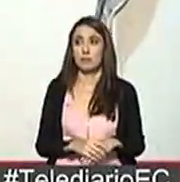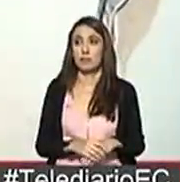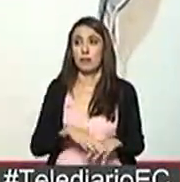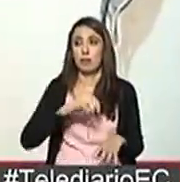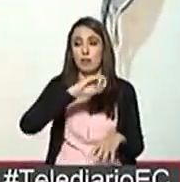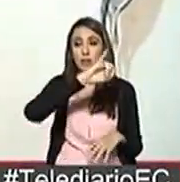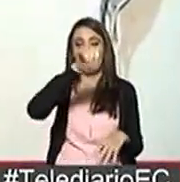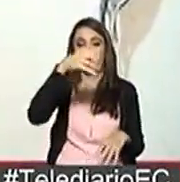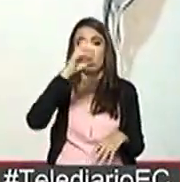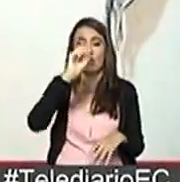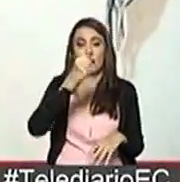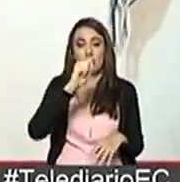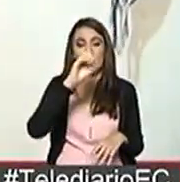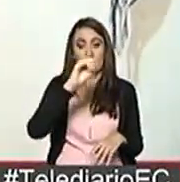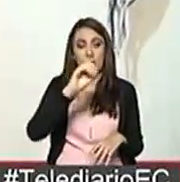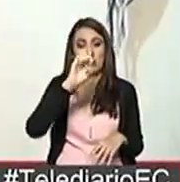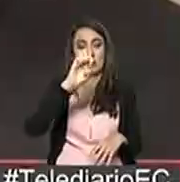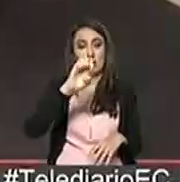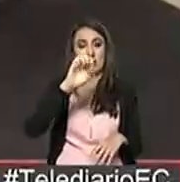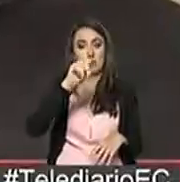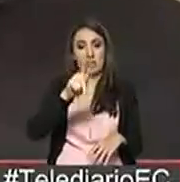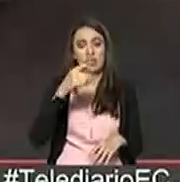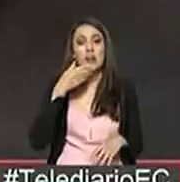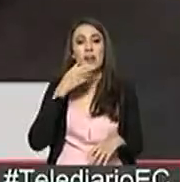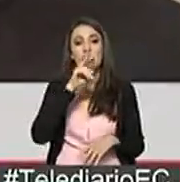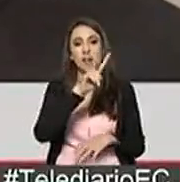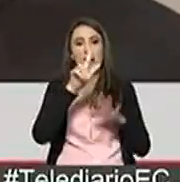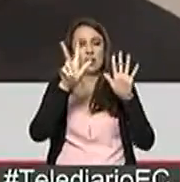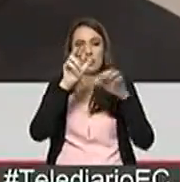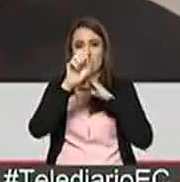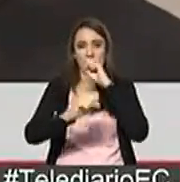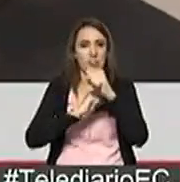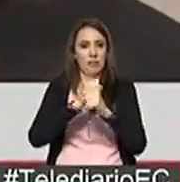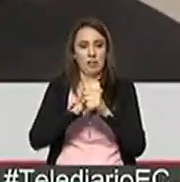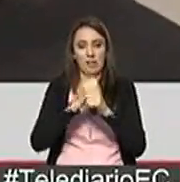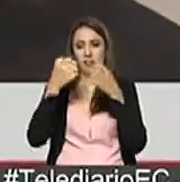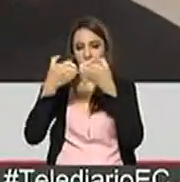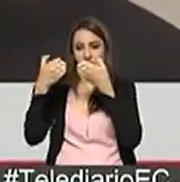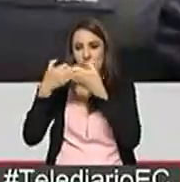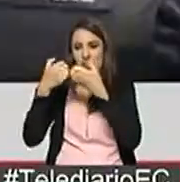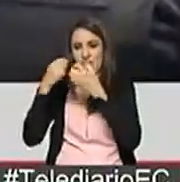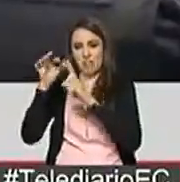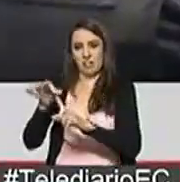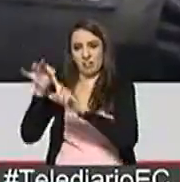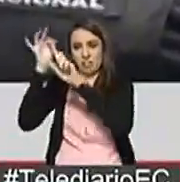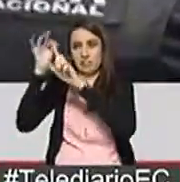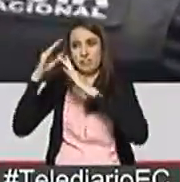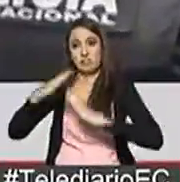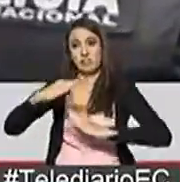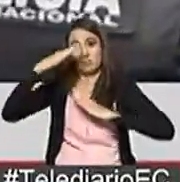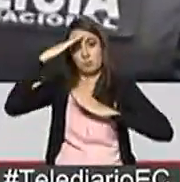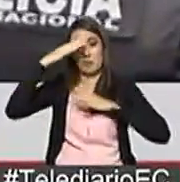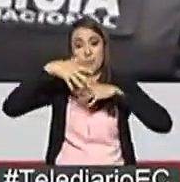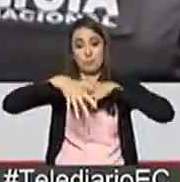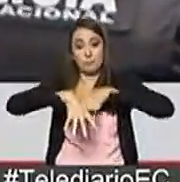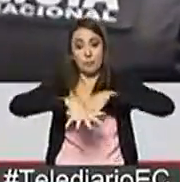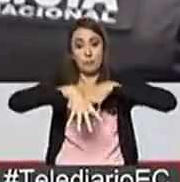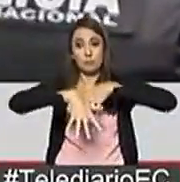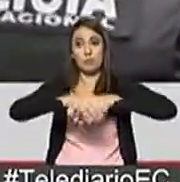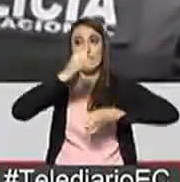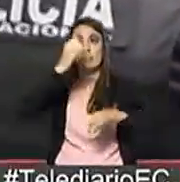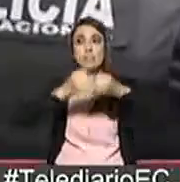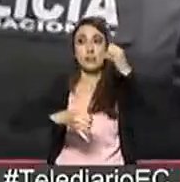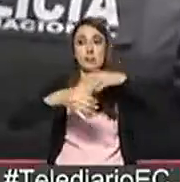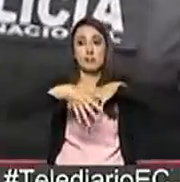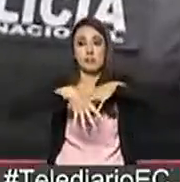Josep Proaño tiene 28 años de edad. Es miembro del Grupo de Operaciones Especiales de la Policía. Cuenta que durante las últimas protestas